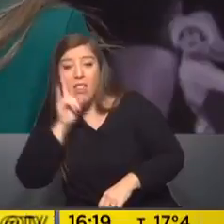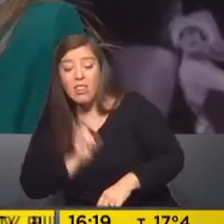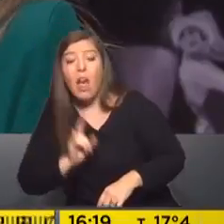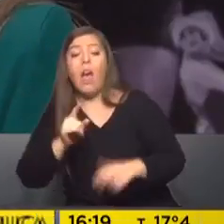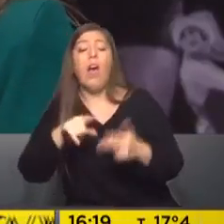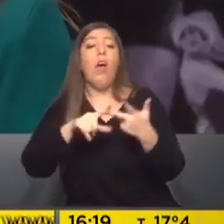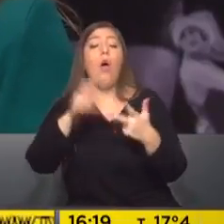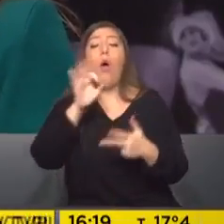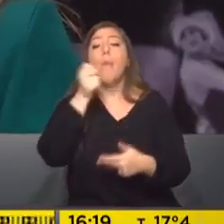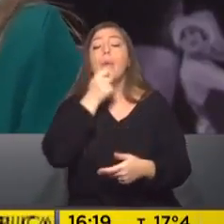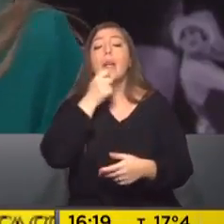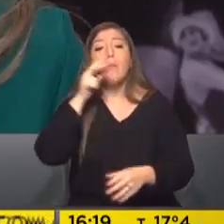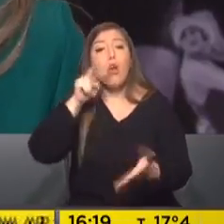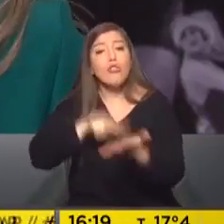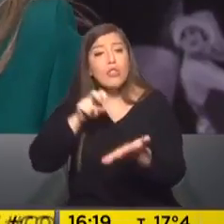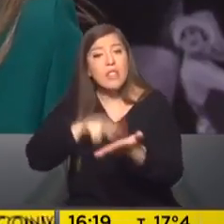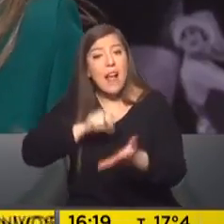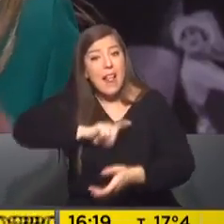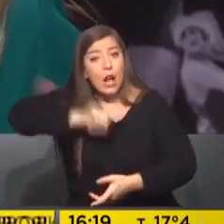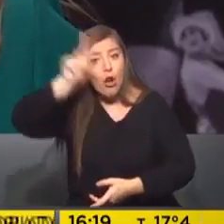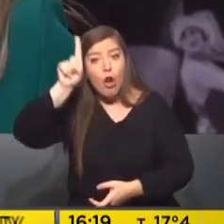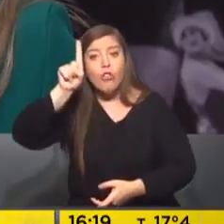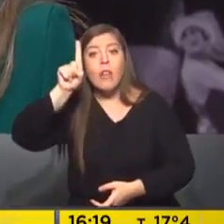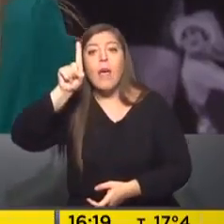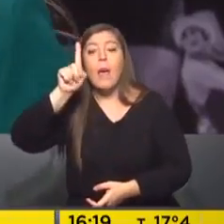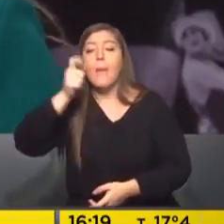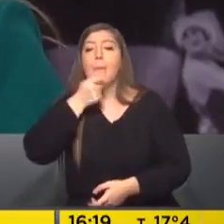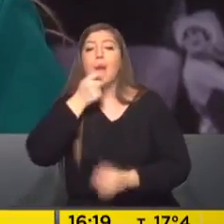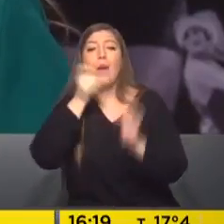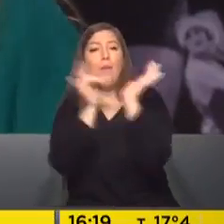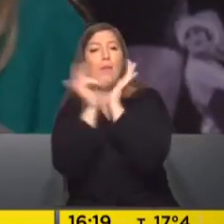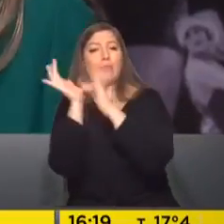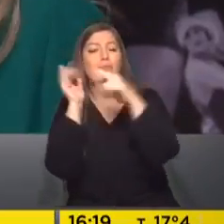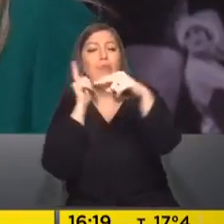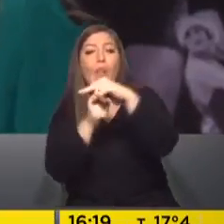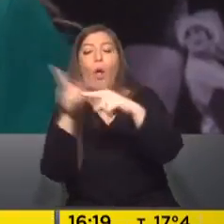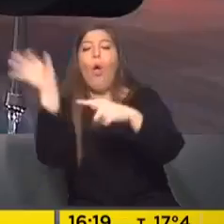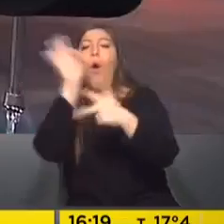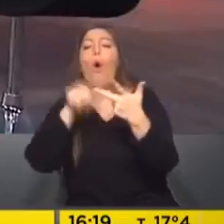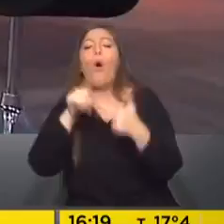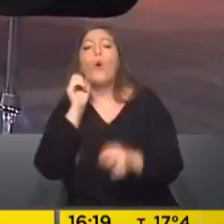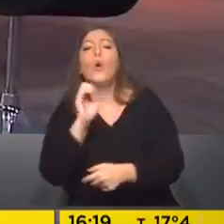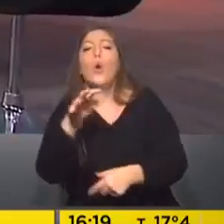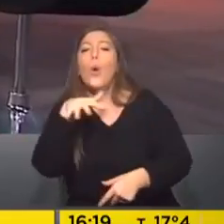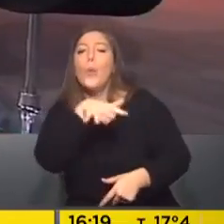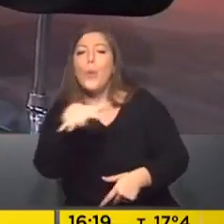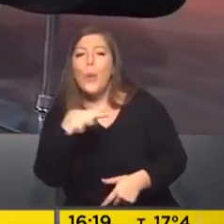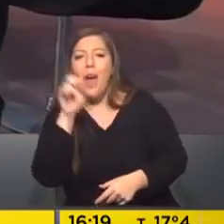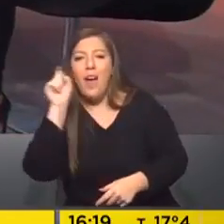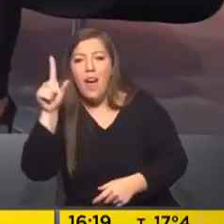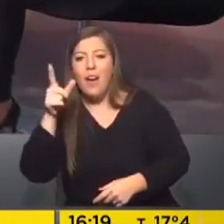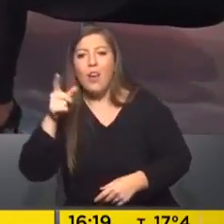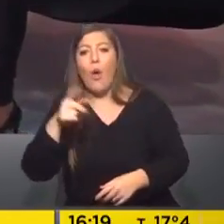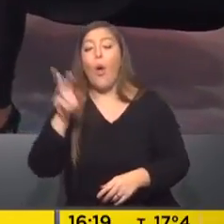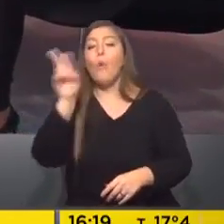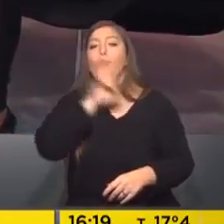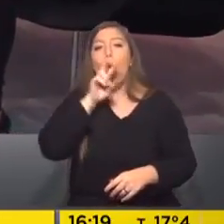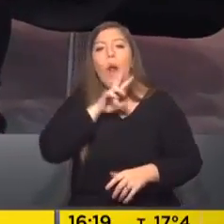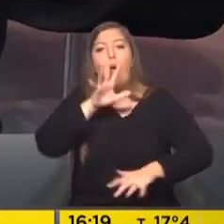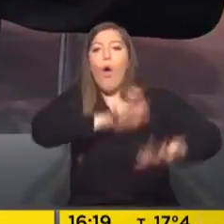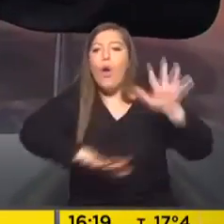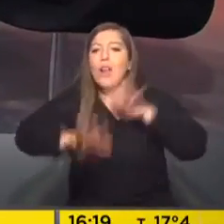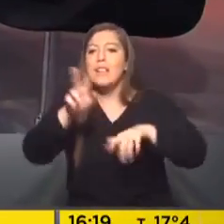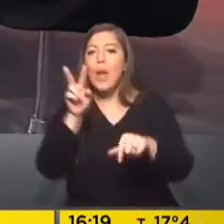mucho, por ejemplo, en el norte, el lugar de las parroquias, los clubes de barrio, en el interior hay mucho esto. Las mujeres se organizan para